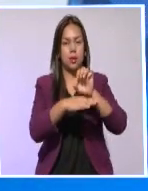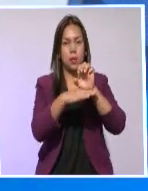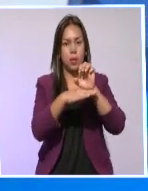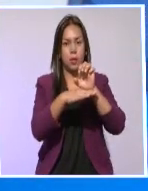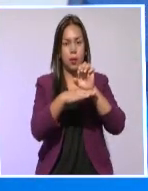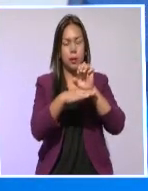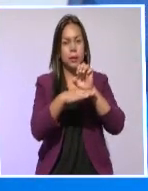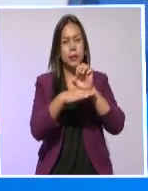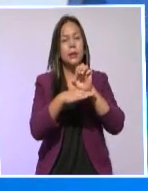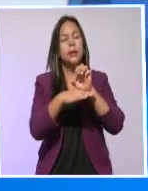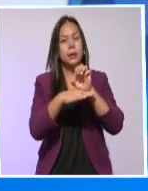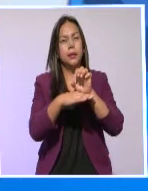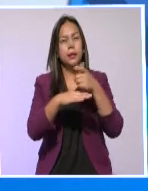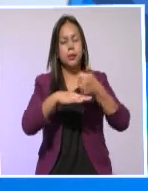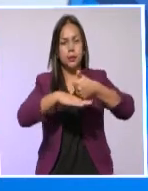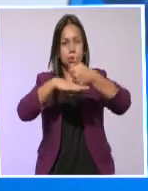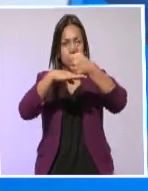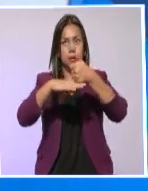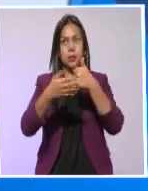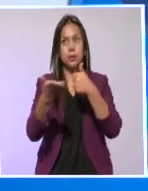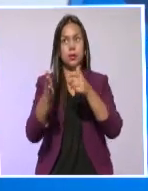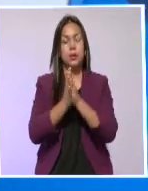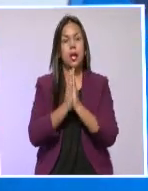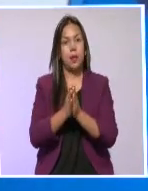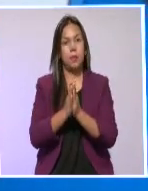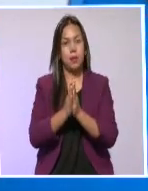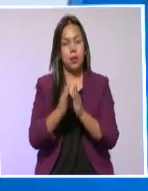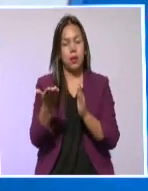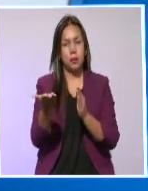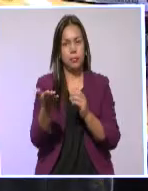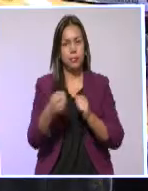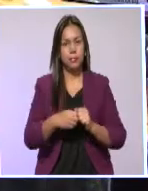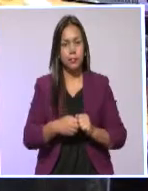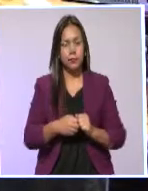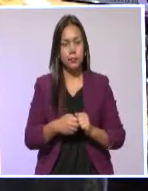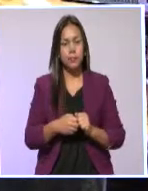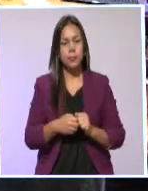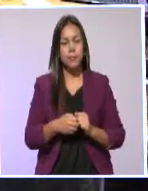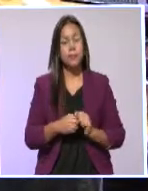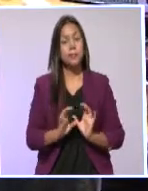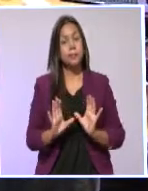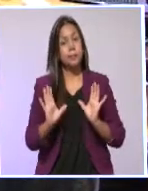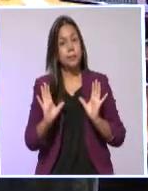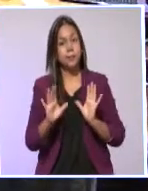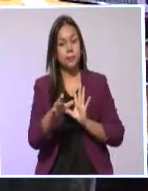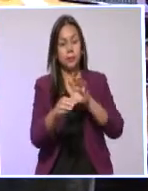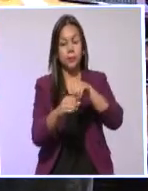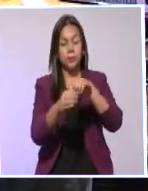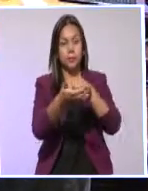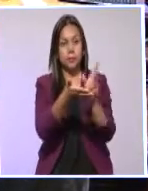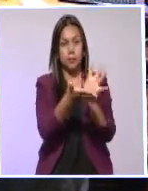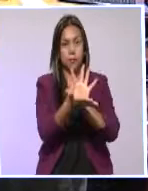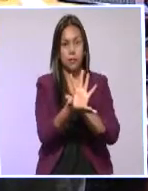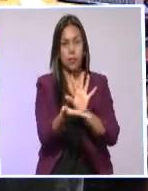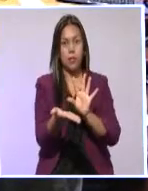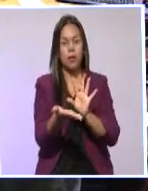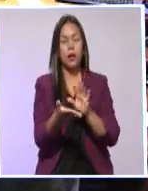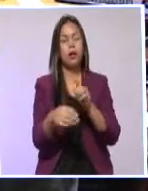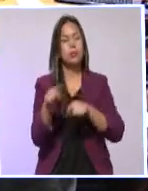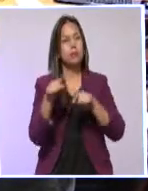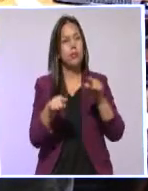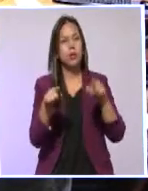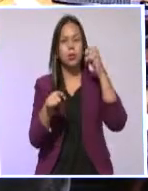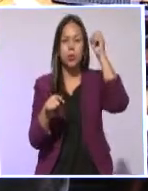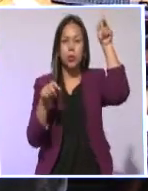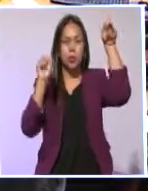República cuando la autoridad competente lo solicite fundadamente. Sin embargo, al interior de la Asamblea caben algunas